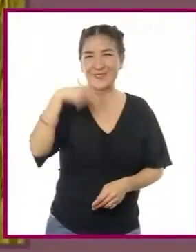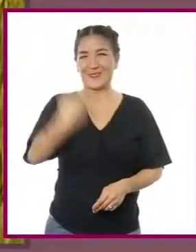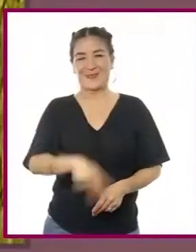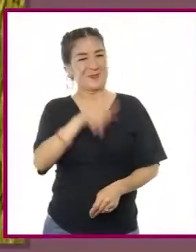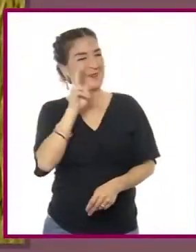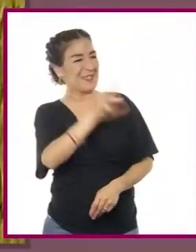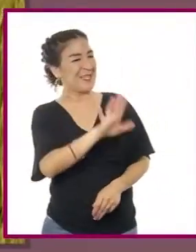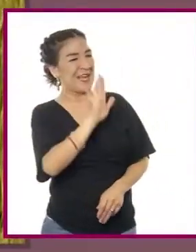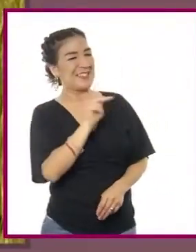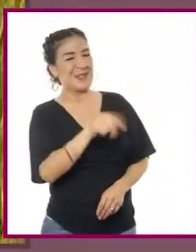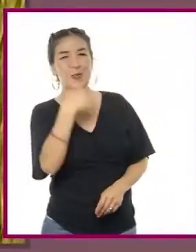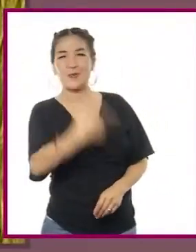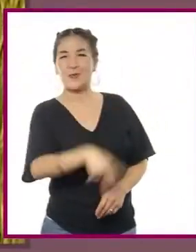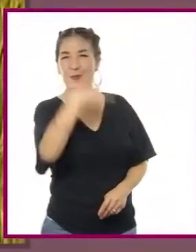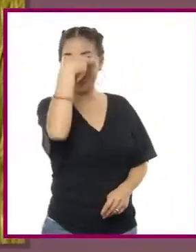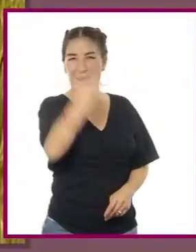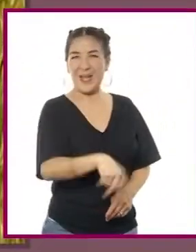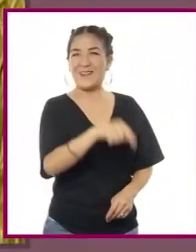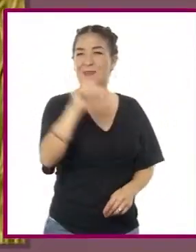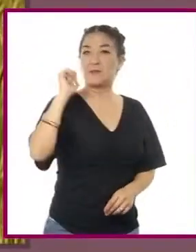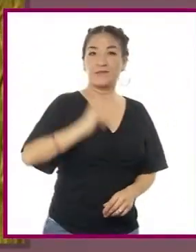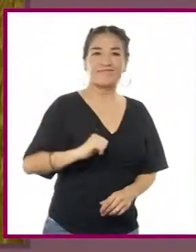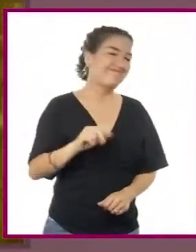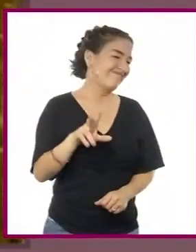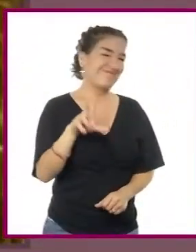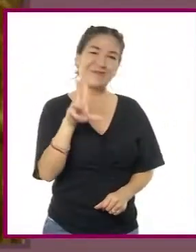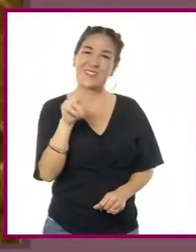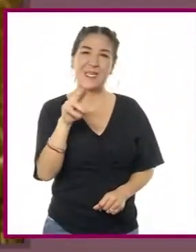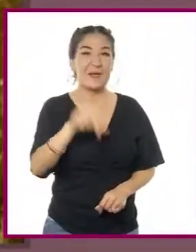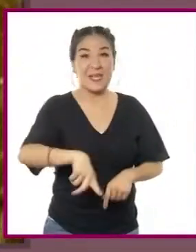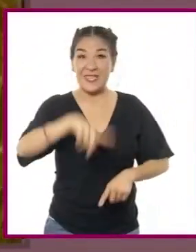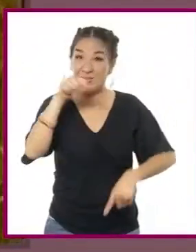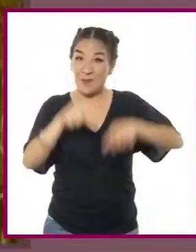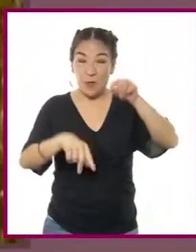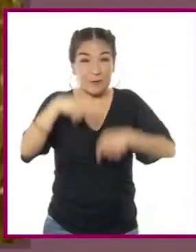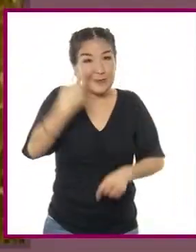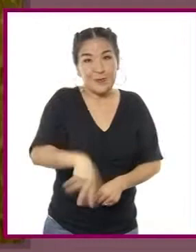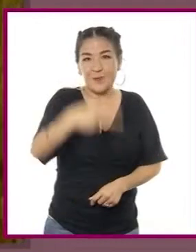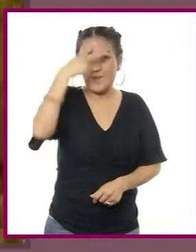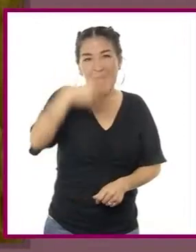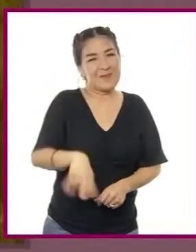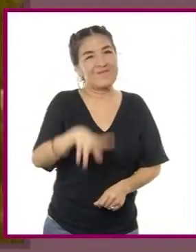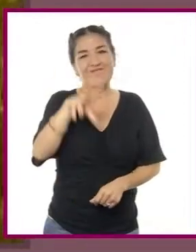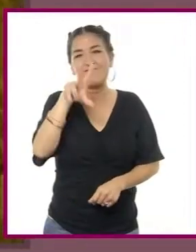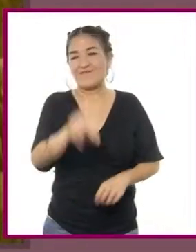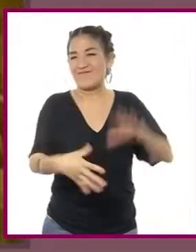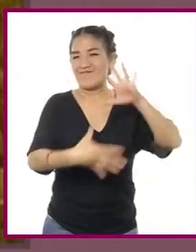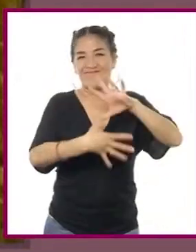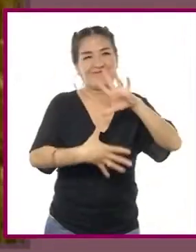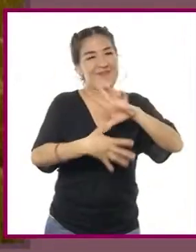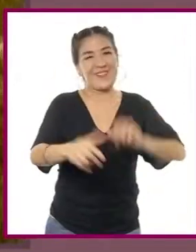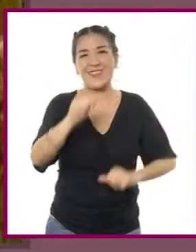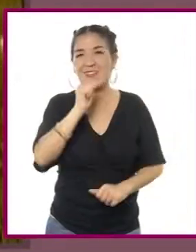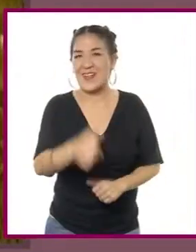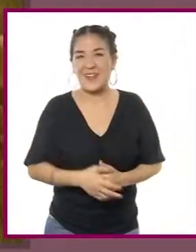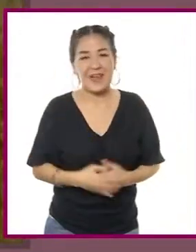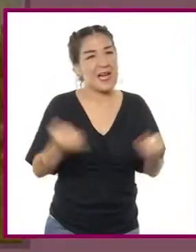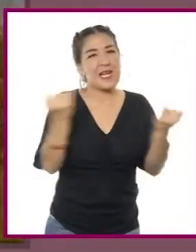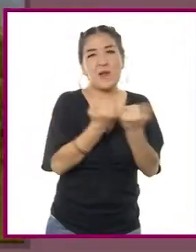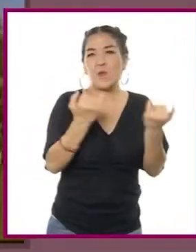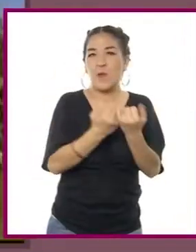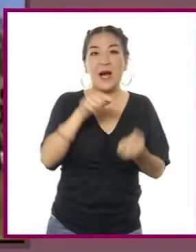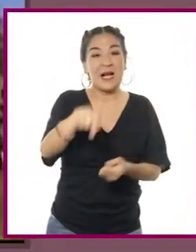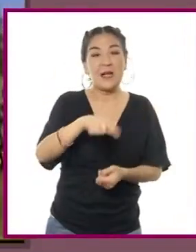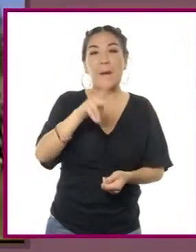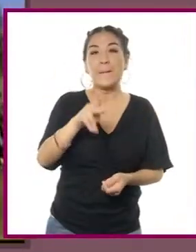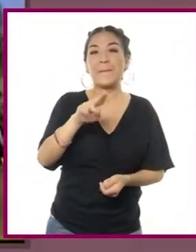diríamos que es de tiempo inmemorial. Pues no, ni el trigo es de origen americano, ni la cebada, ni el pirú,